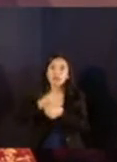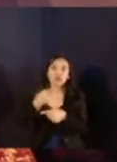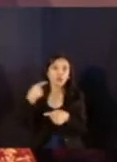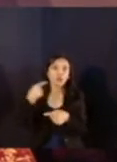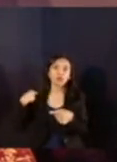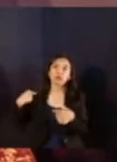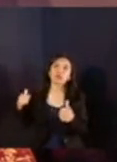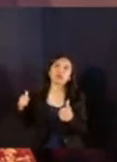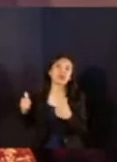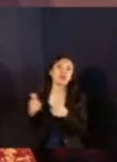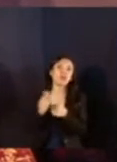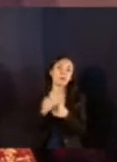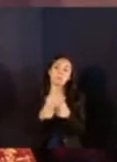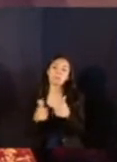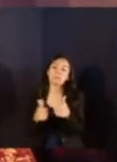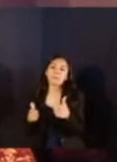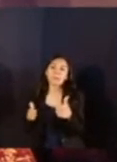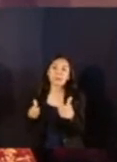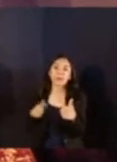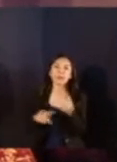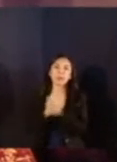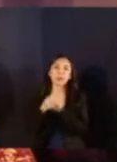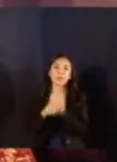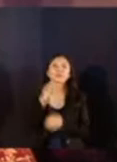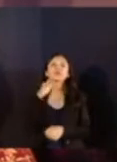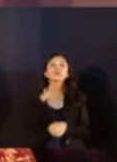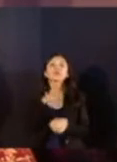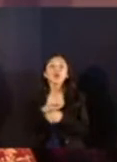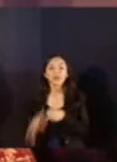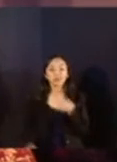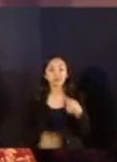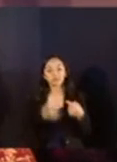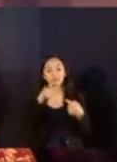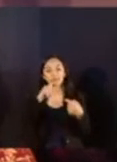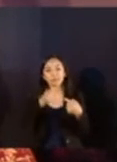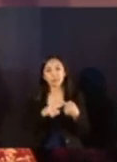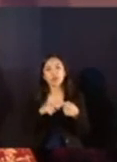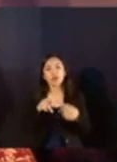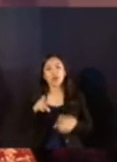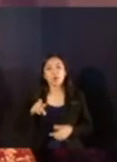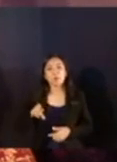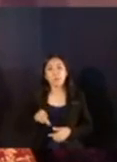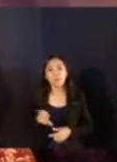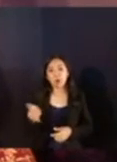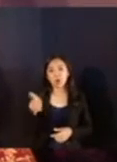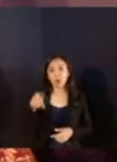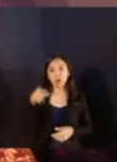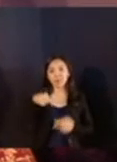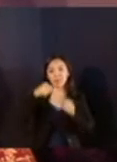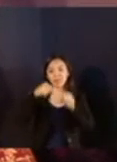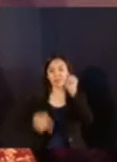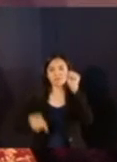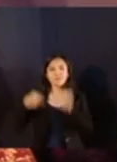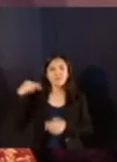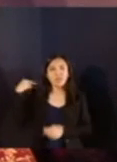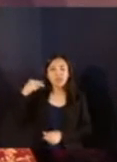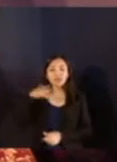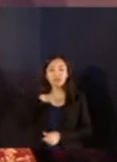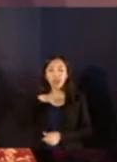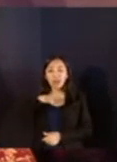Una, la marginación de pueblos, que por ejemplo en Veracruz tenemos municipios con más